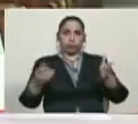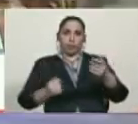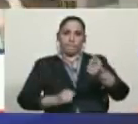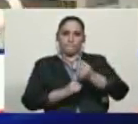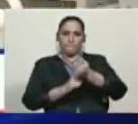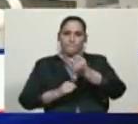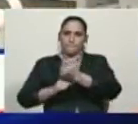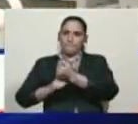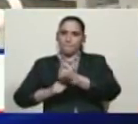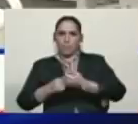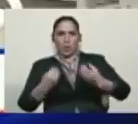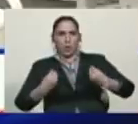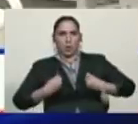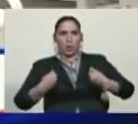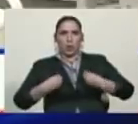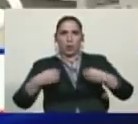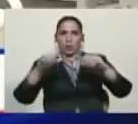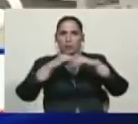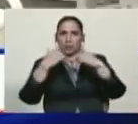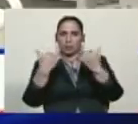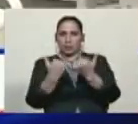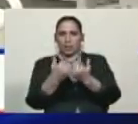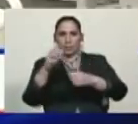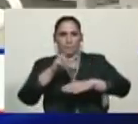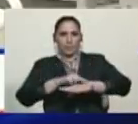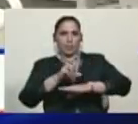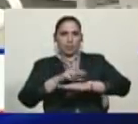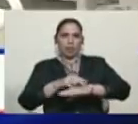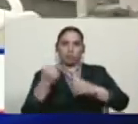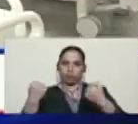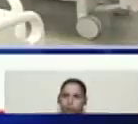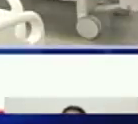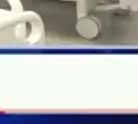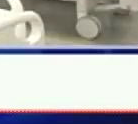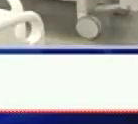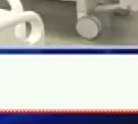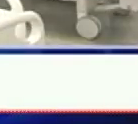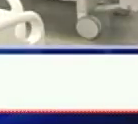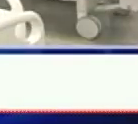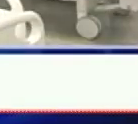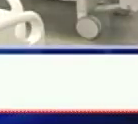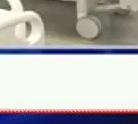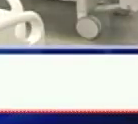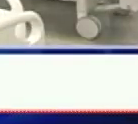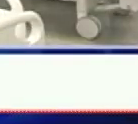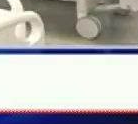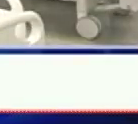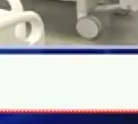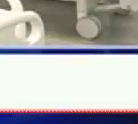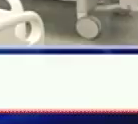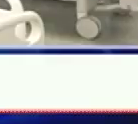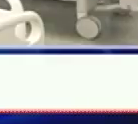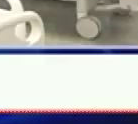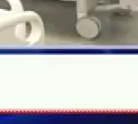sala de medicina terapia intensiva endoscopia oftalmología ultrasonido laboratorio